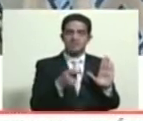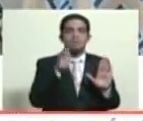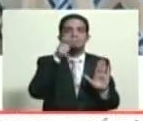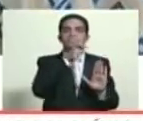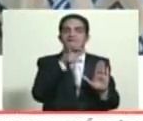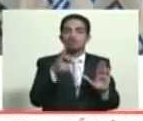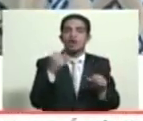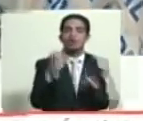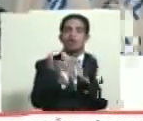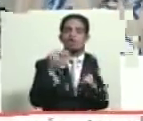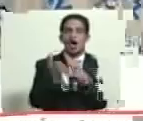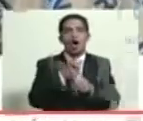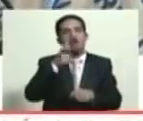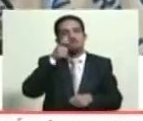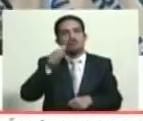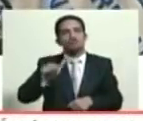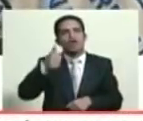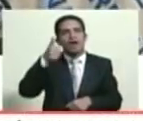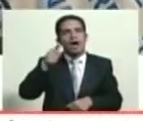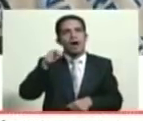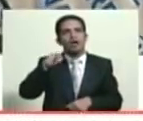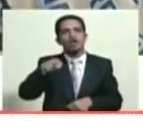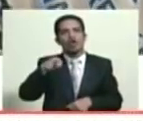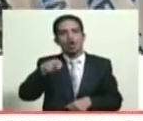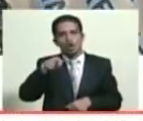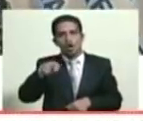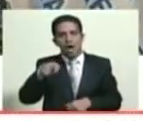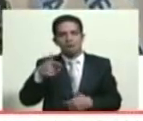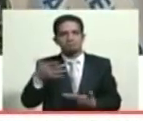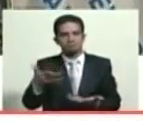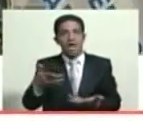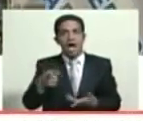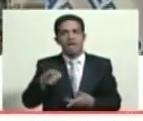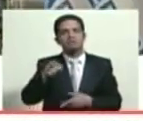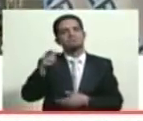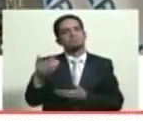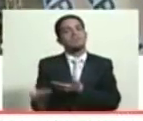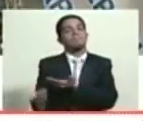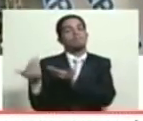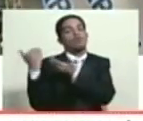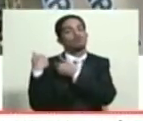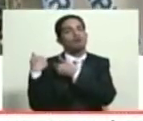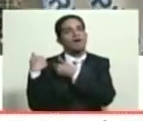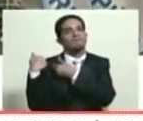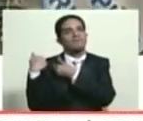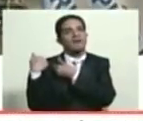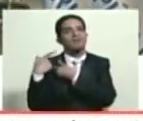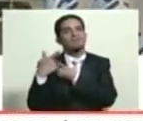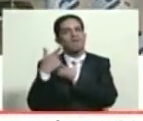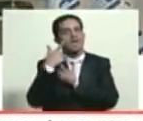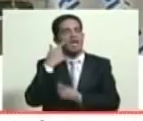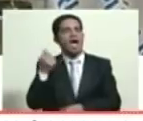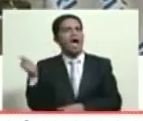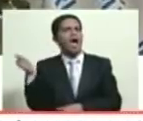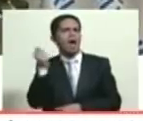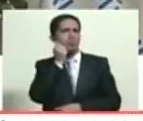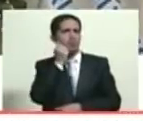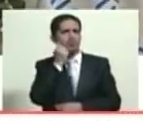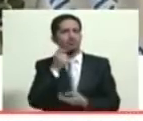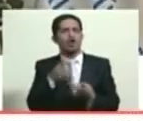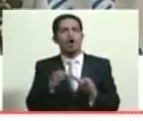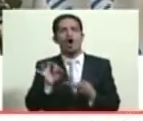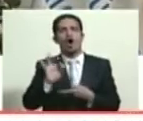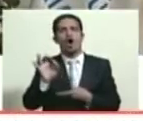funcionarios públicos, en el ejercicio de sus funciones, son responsables por cometer abuso o desviación de